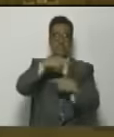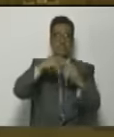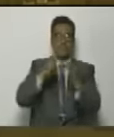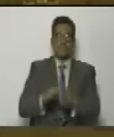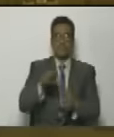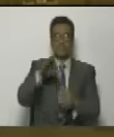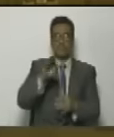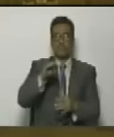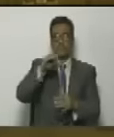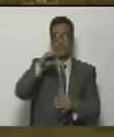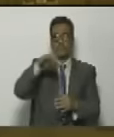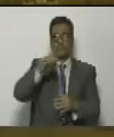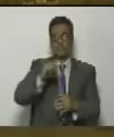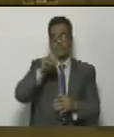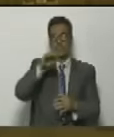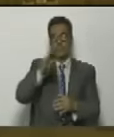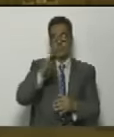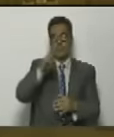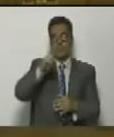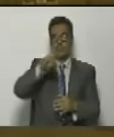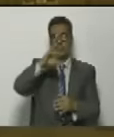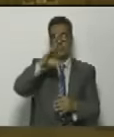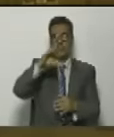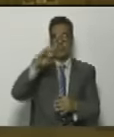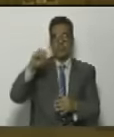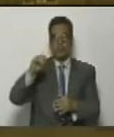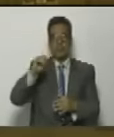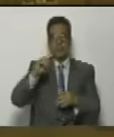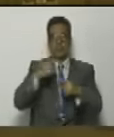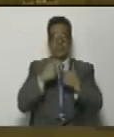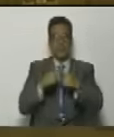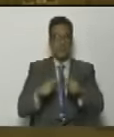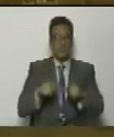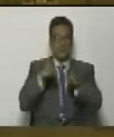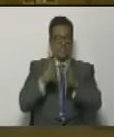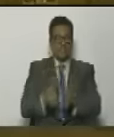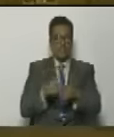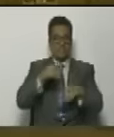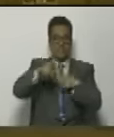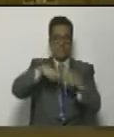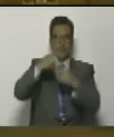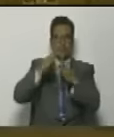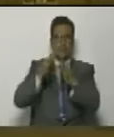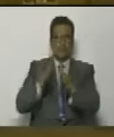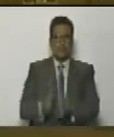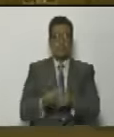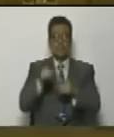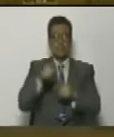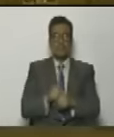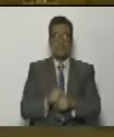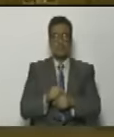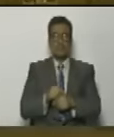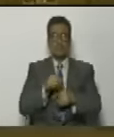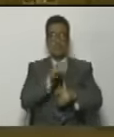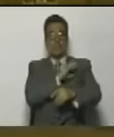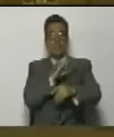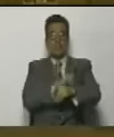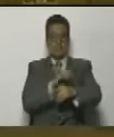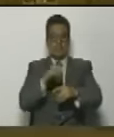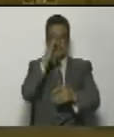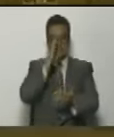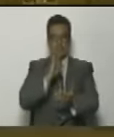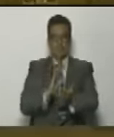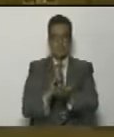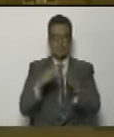Fabricio Ojeda como un ejemplo de lucha y lealtad a los principios revolucionarios, éticos y de